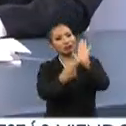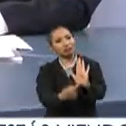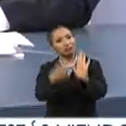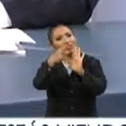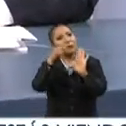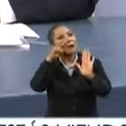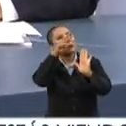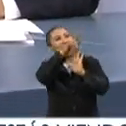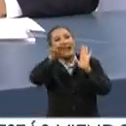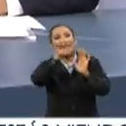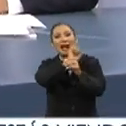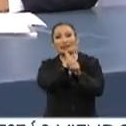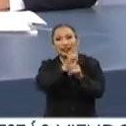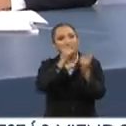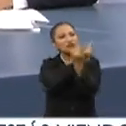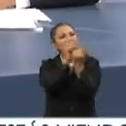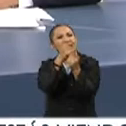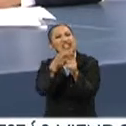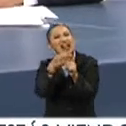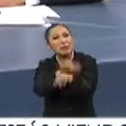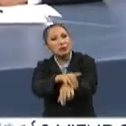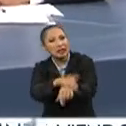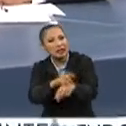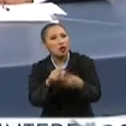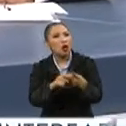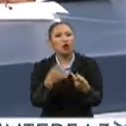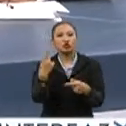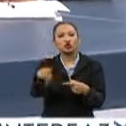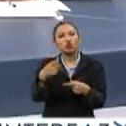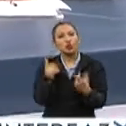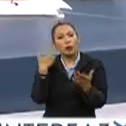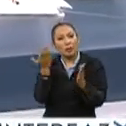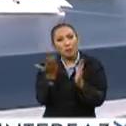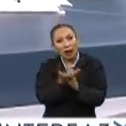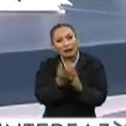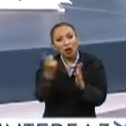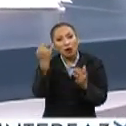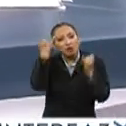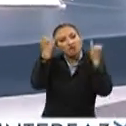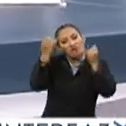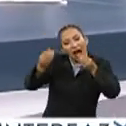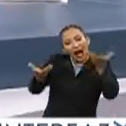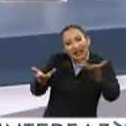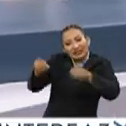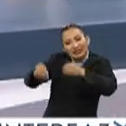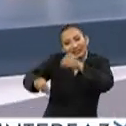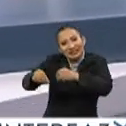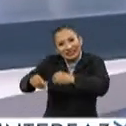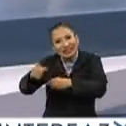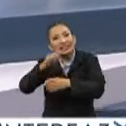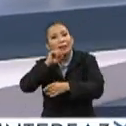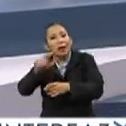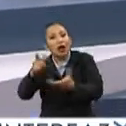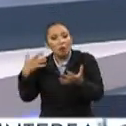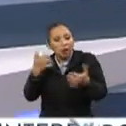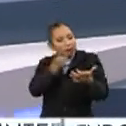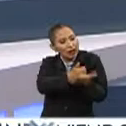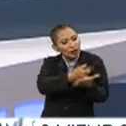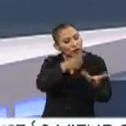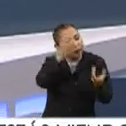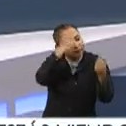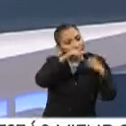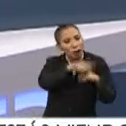el horizonte de artistas con el que convivió, sobre todo su faceta como creadora y su faceta como co-creadora de